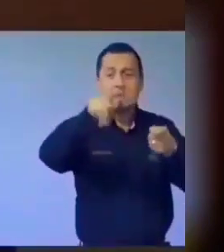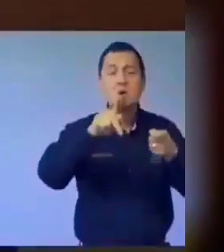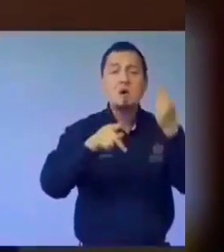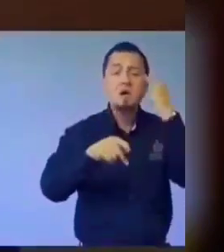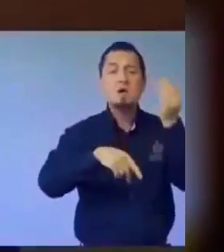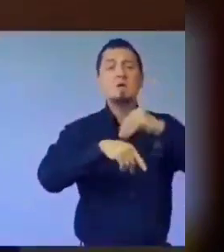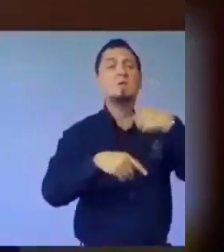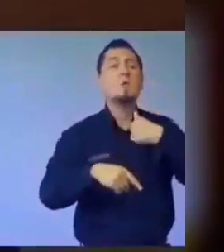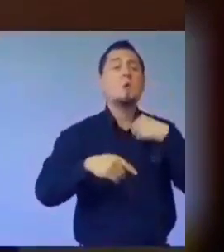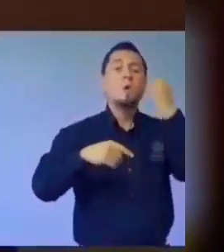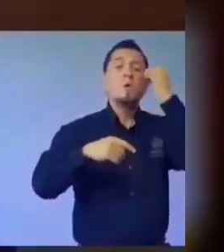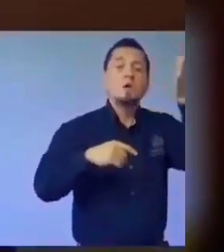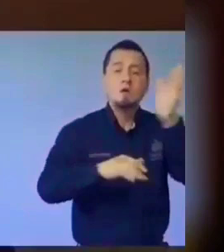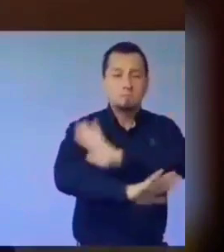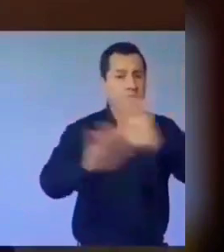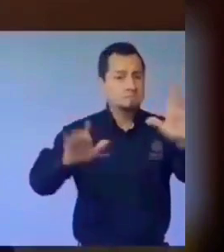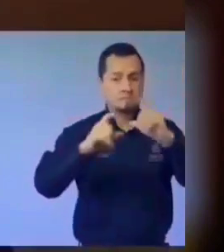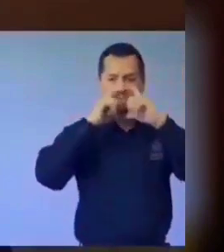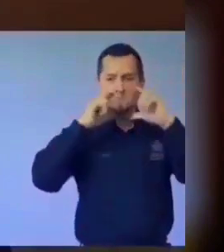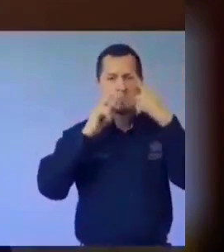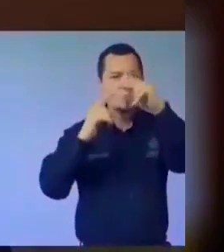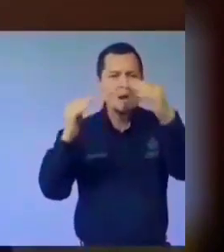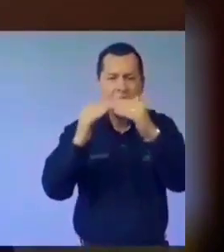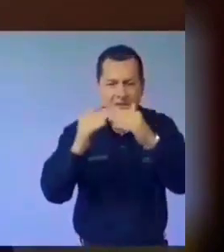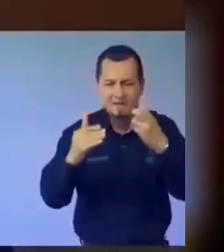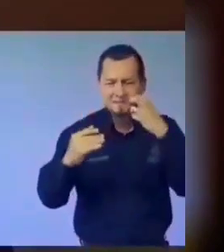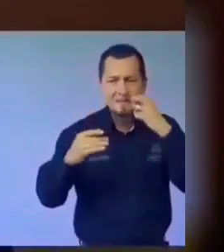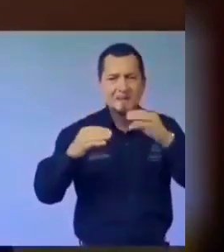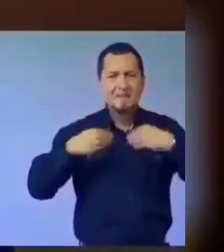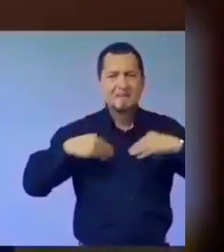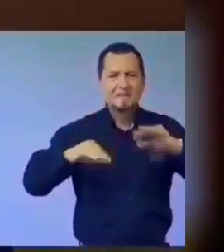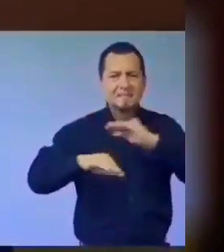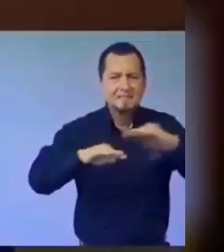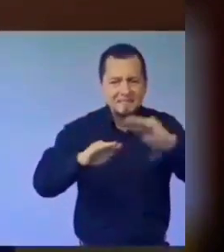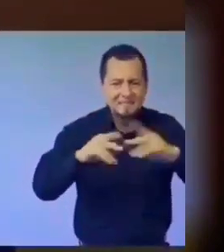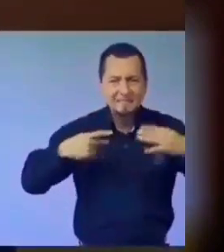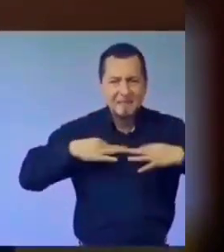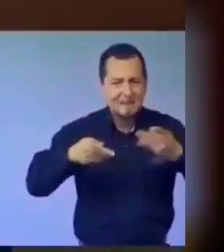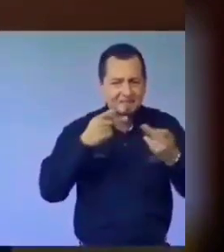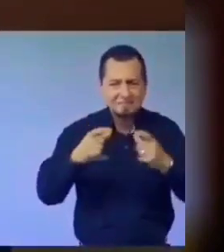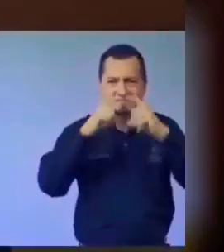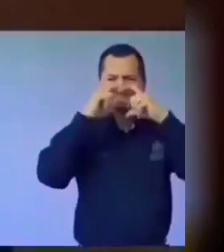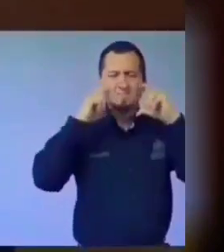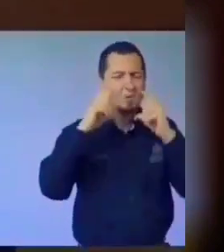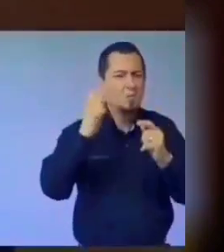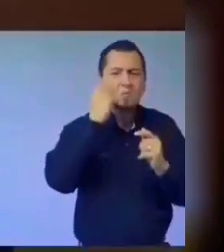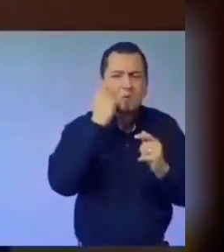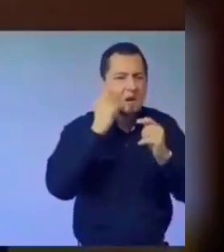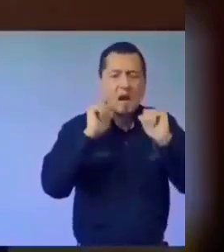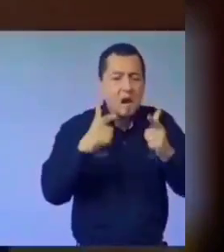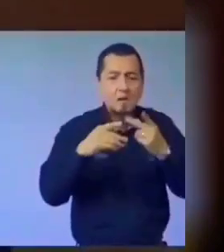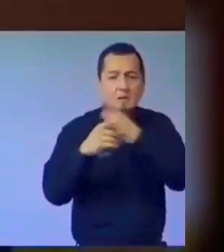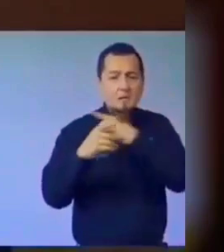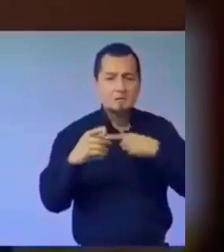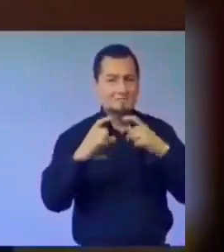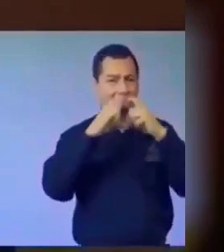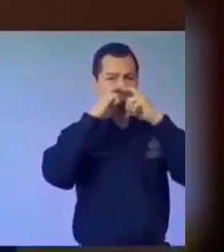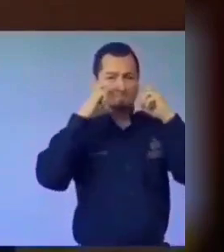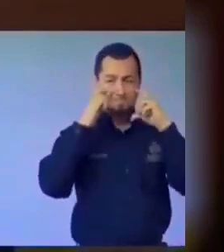cumplir. Todos podemos hacer nuestro propio cubrebocas en casa, aunque sea de tela. Todo ayuda y cada quien se tiene que hacer responsable de lo que le